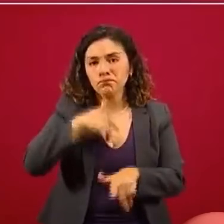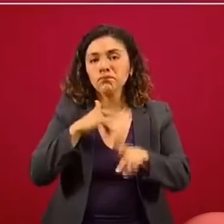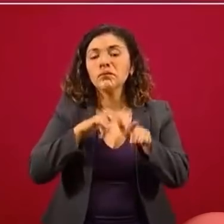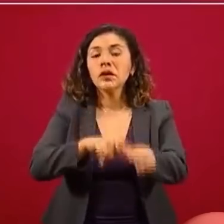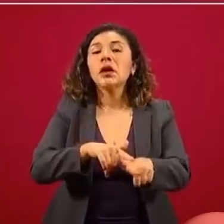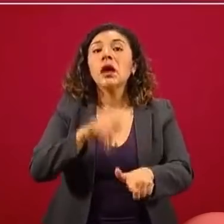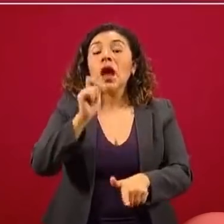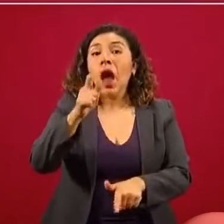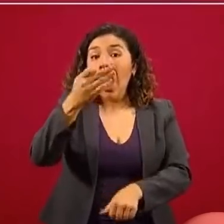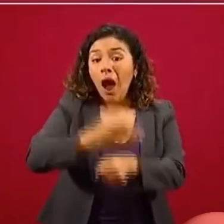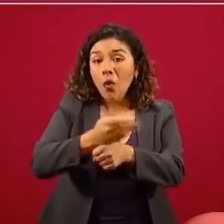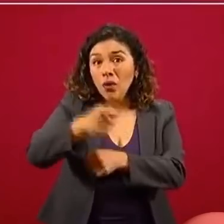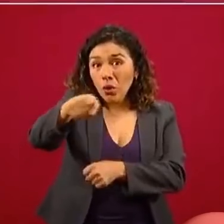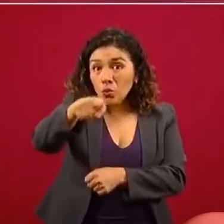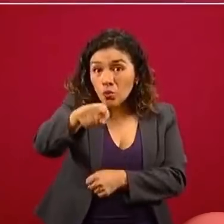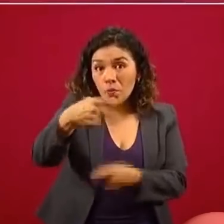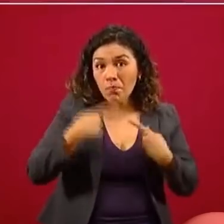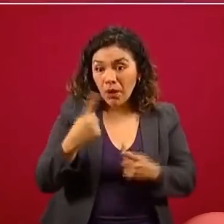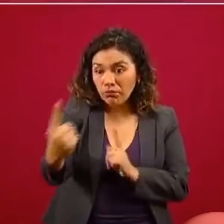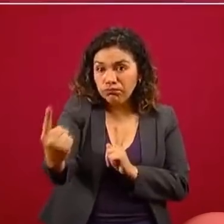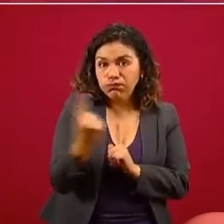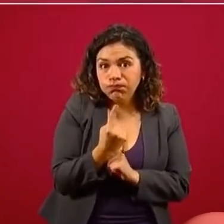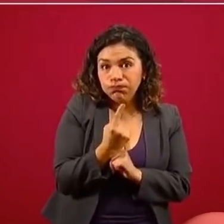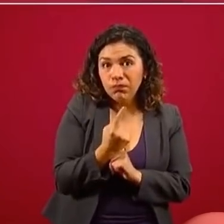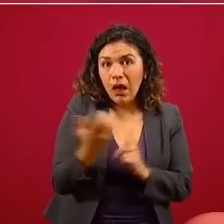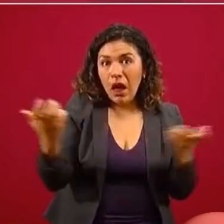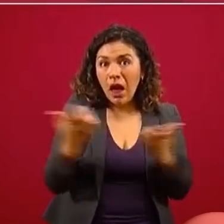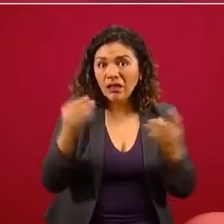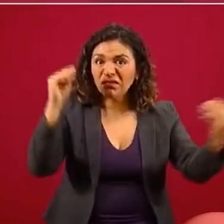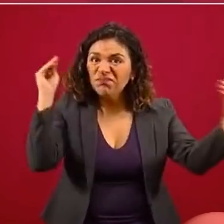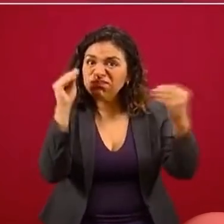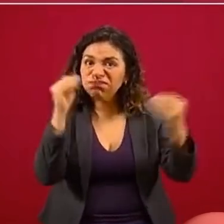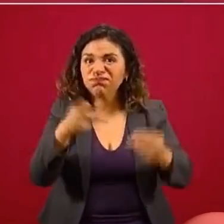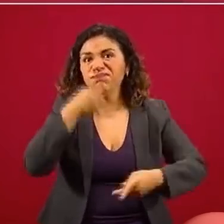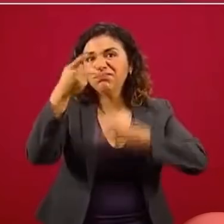hecho de que tú estés haciendo